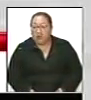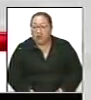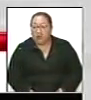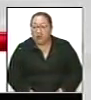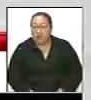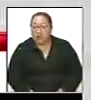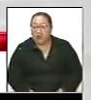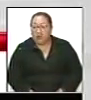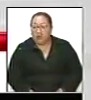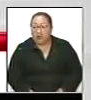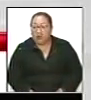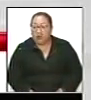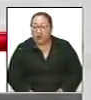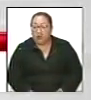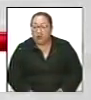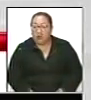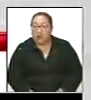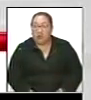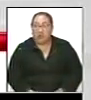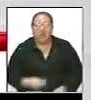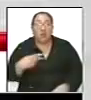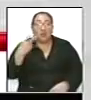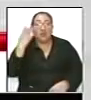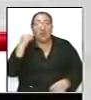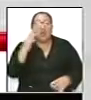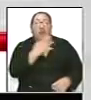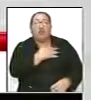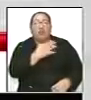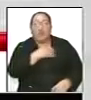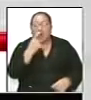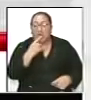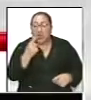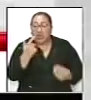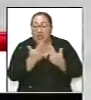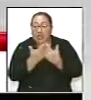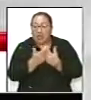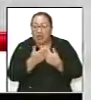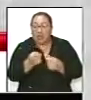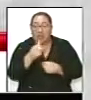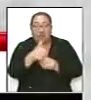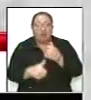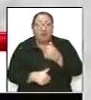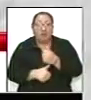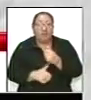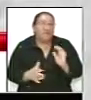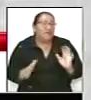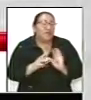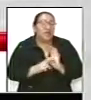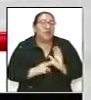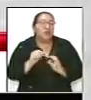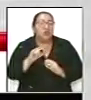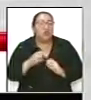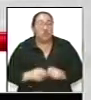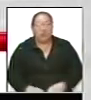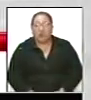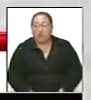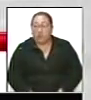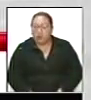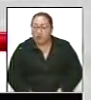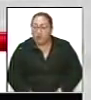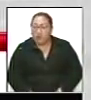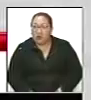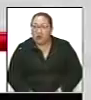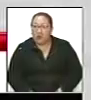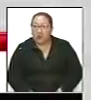El incremento correspondía a la Comandancia General del Ejército. Él era un subordinado, era comandante general de la Región Militar Sur. No